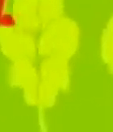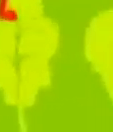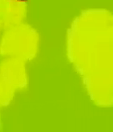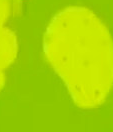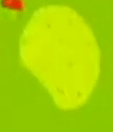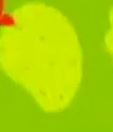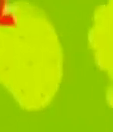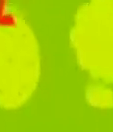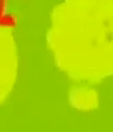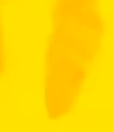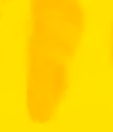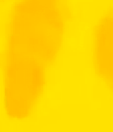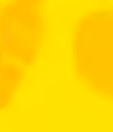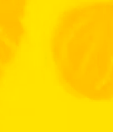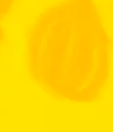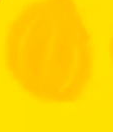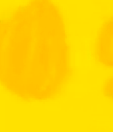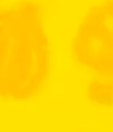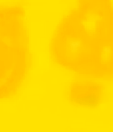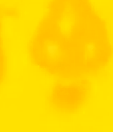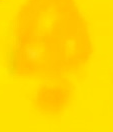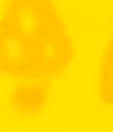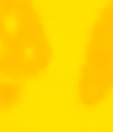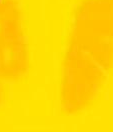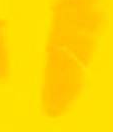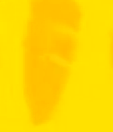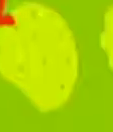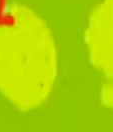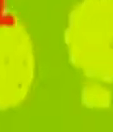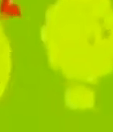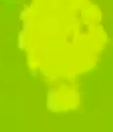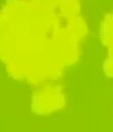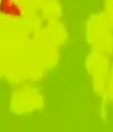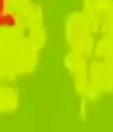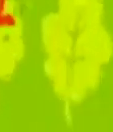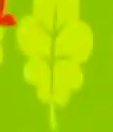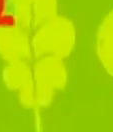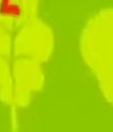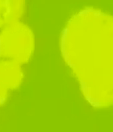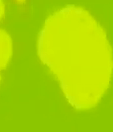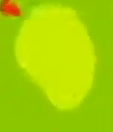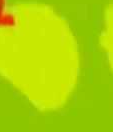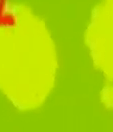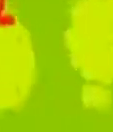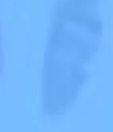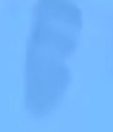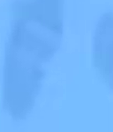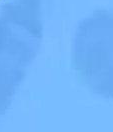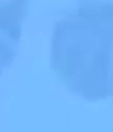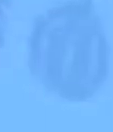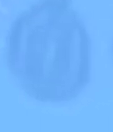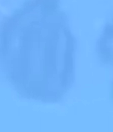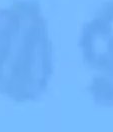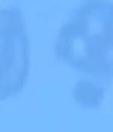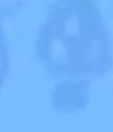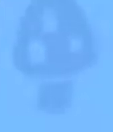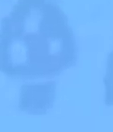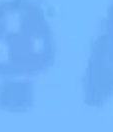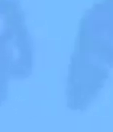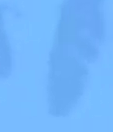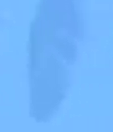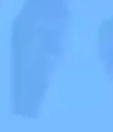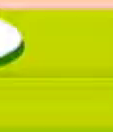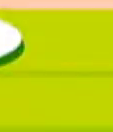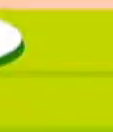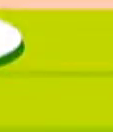ñom, come y mastica! ¡Ñom, ñom, comamos sano! ¡Ñom, ñom, come y mastica! ¡Comamos sano, sí!